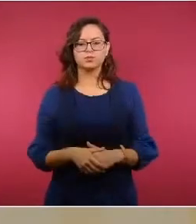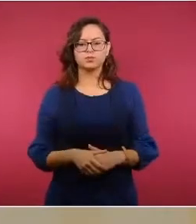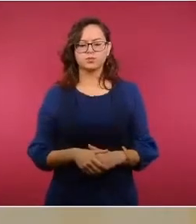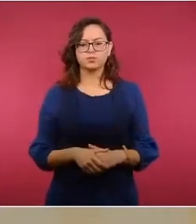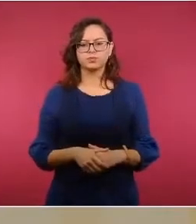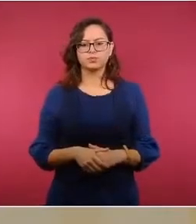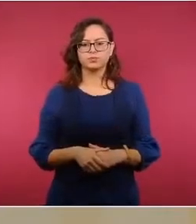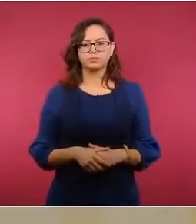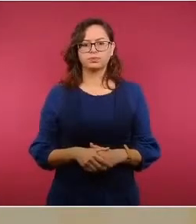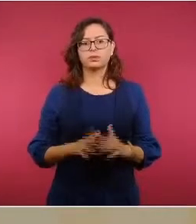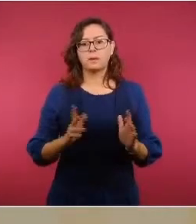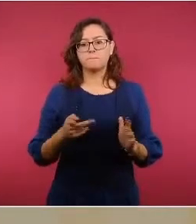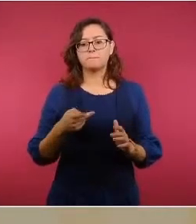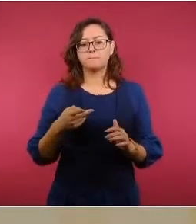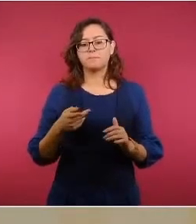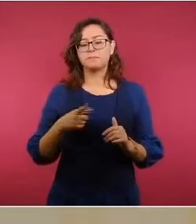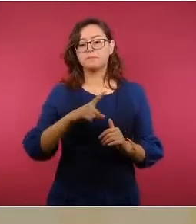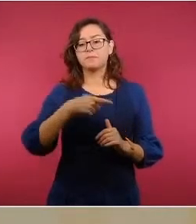durante el gobierno